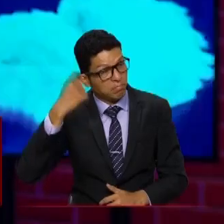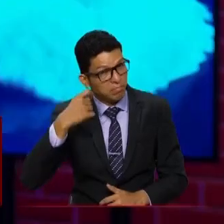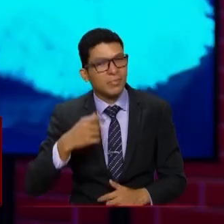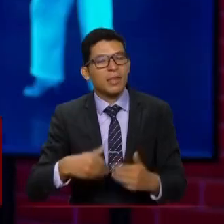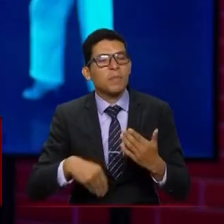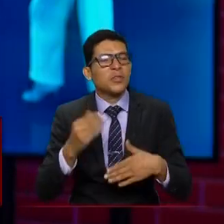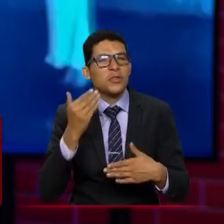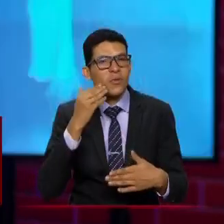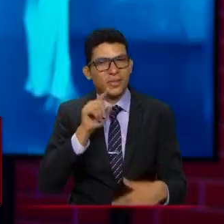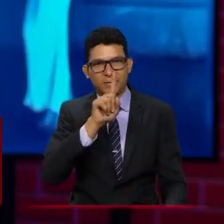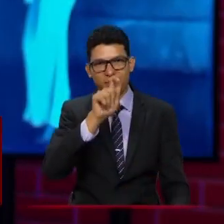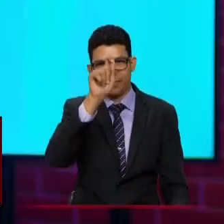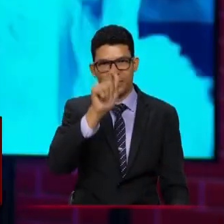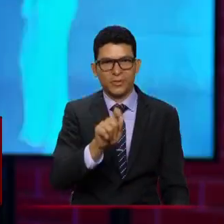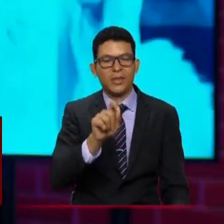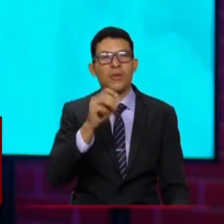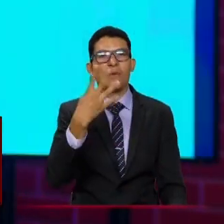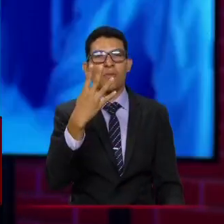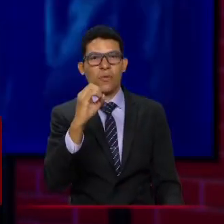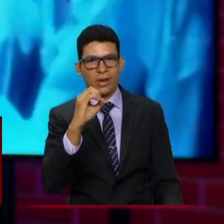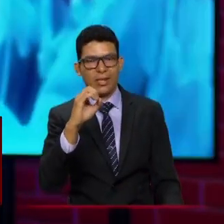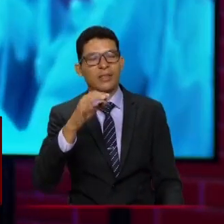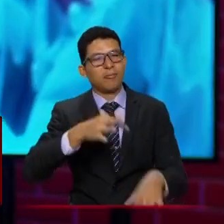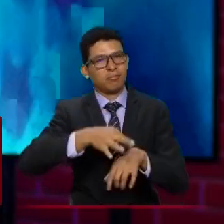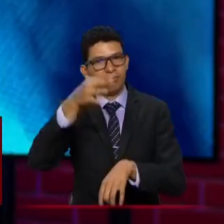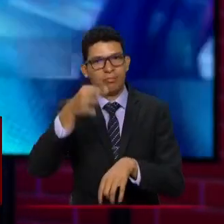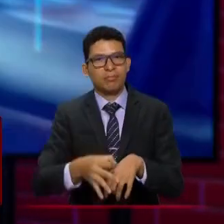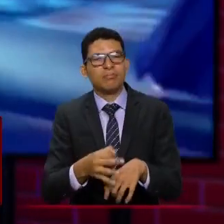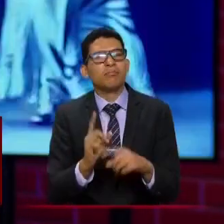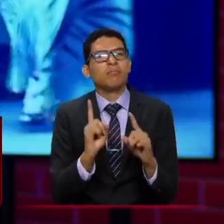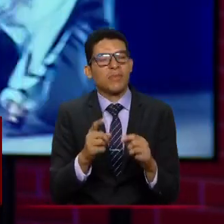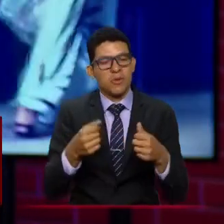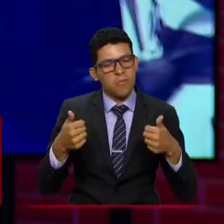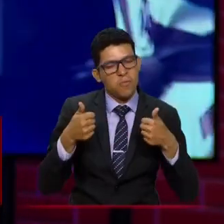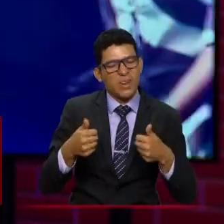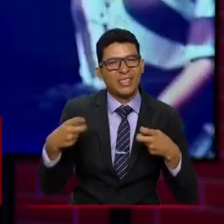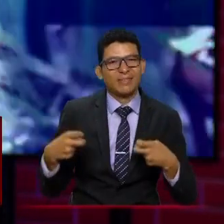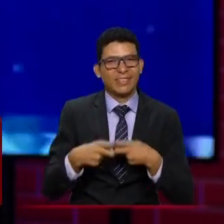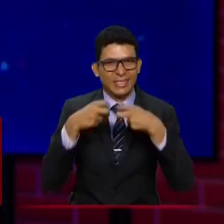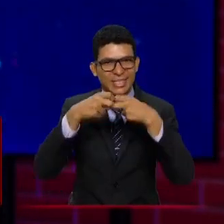partir de la 1:40 de la tarde en punto en el Magazine de la Buena